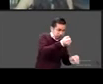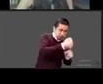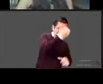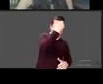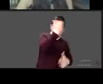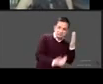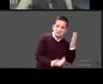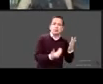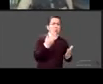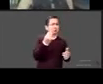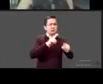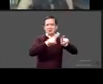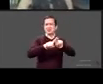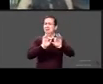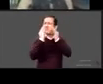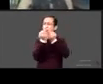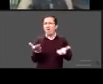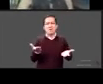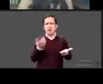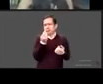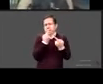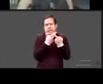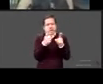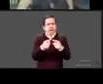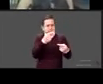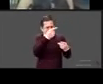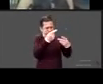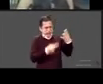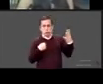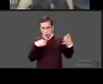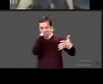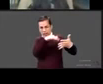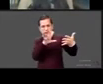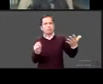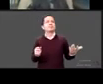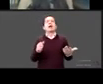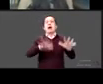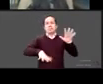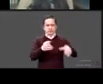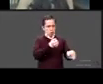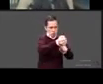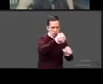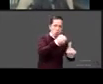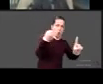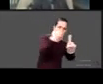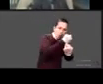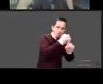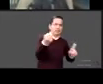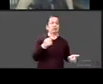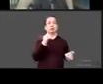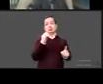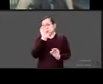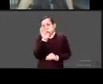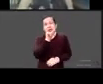de disciplina violenta. A lo mejor ustedes se van a identificar ahí de algunos golpes o de algún tipo de violencia que ustedes mismos sufrieron cuando